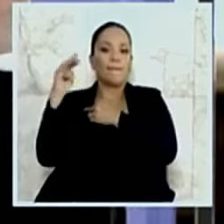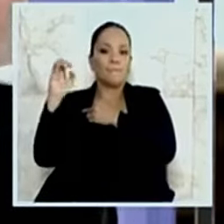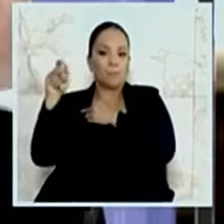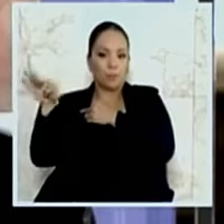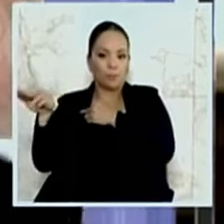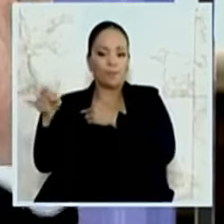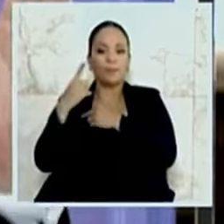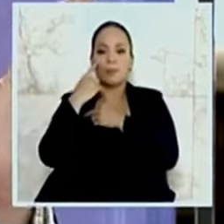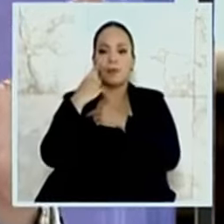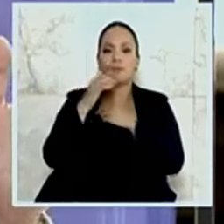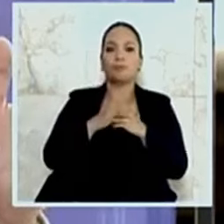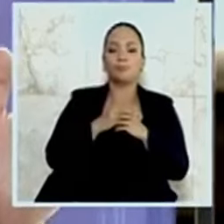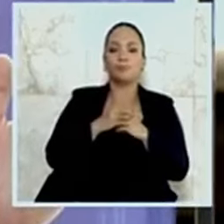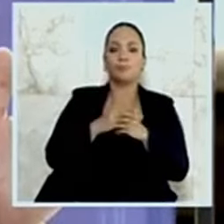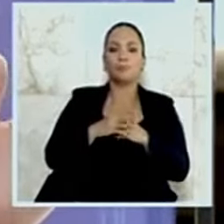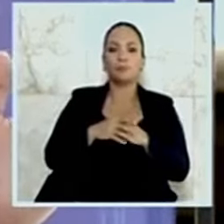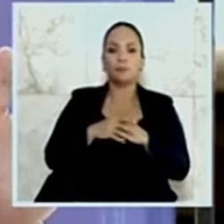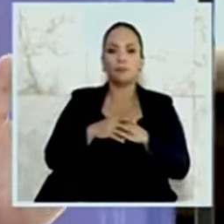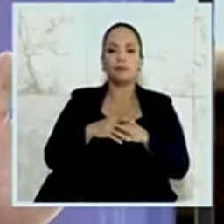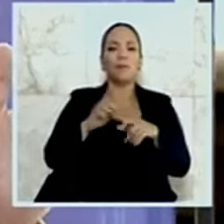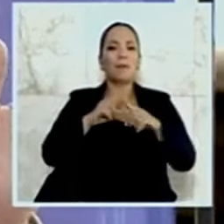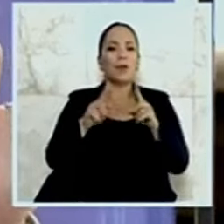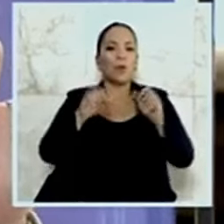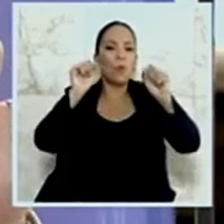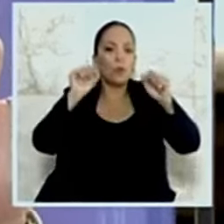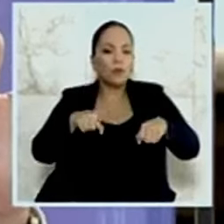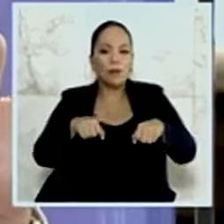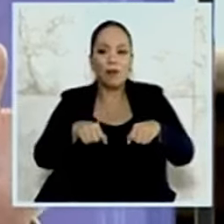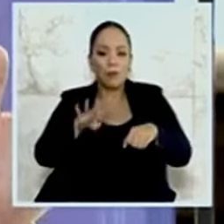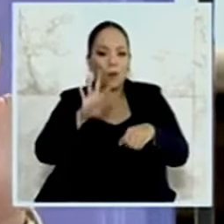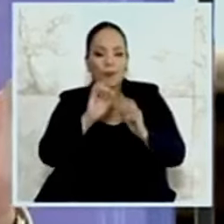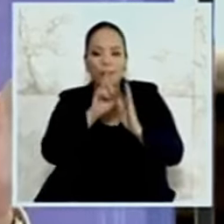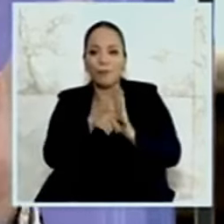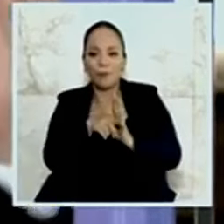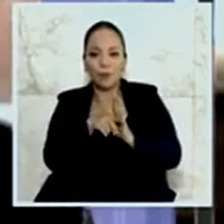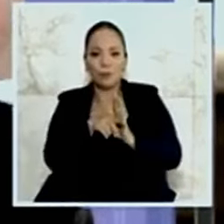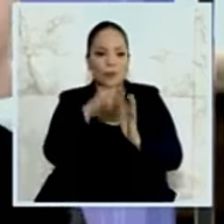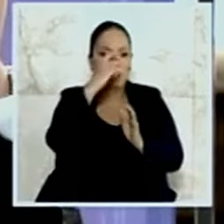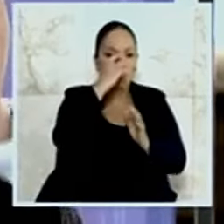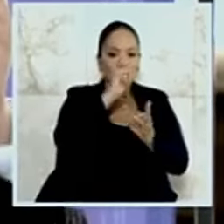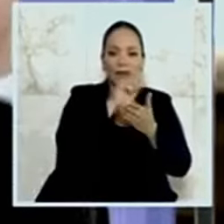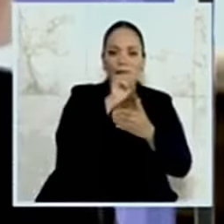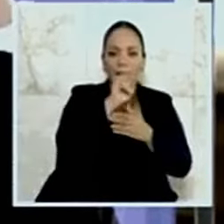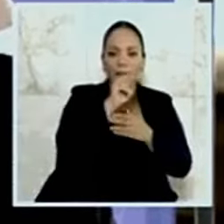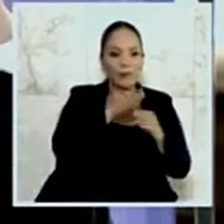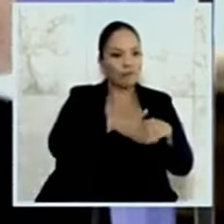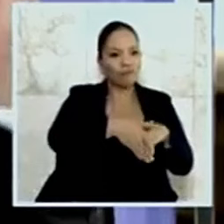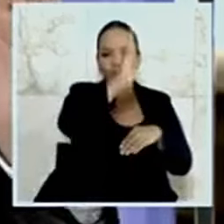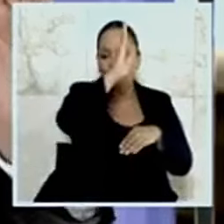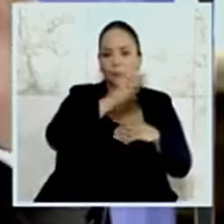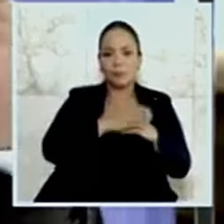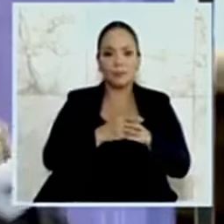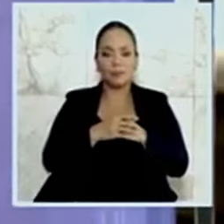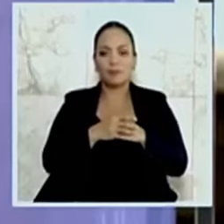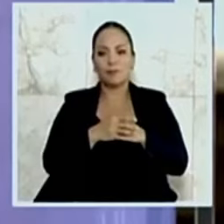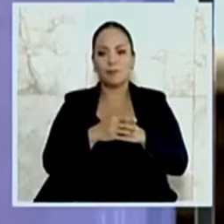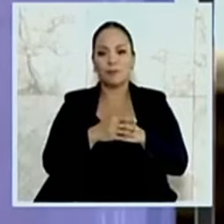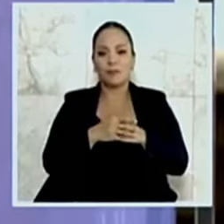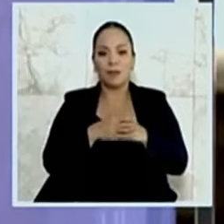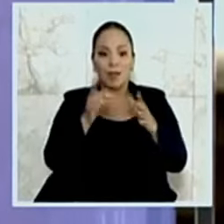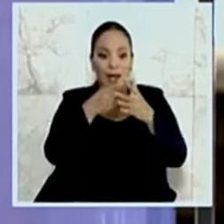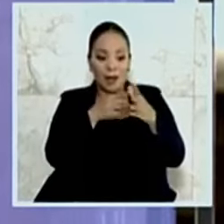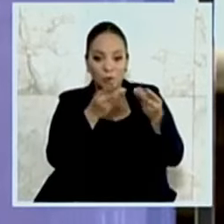qué enfermo? La ruta 27, si la logramos ampliar, y para eso está el ministro de Transportes, cuando Punta Arenas